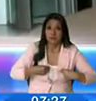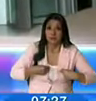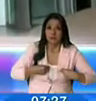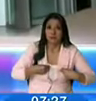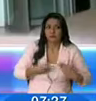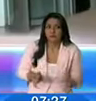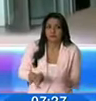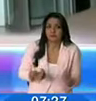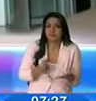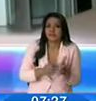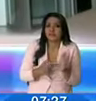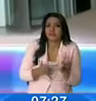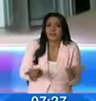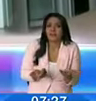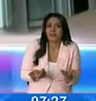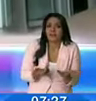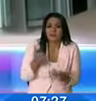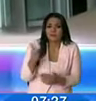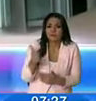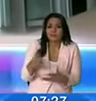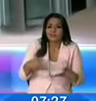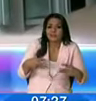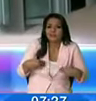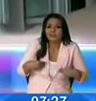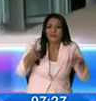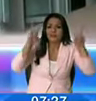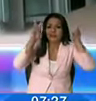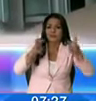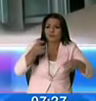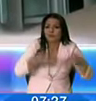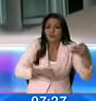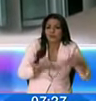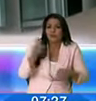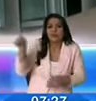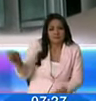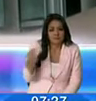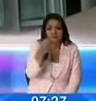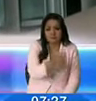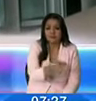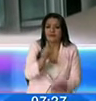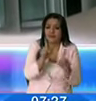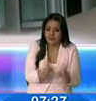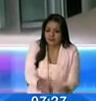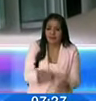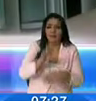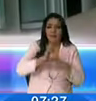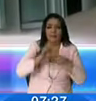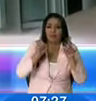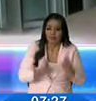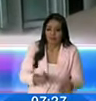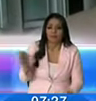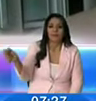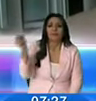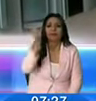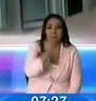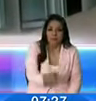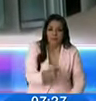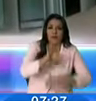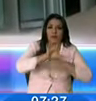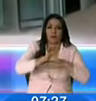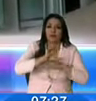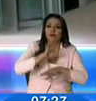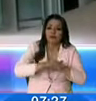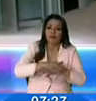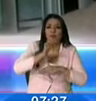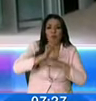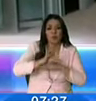sin querer soslayar el otro campo que él habla, lo que es judicial, él tiene que venir acá, por el bien de la justicia en el Ecuador, por el prestigio del